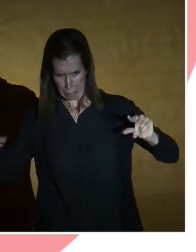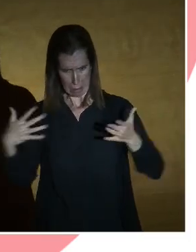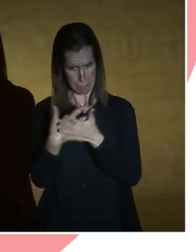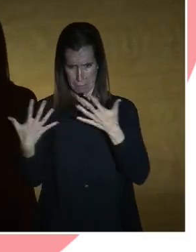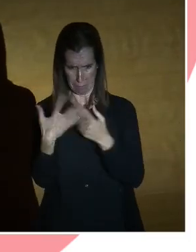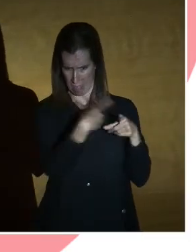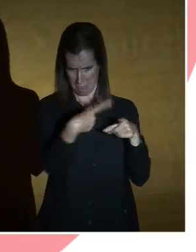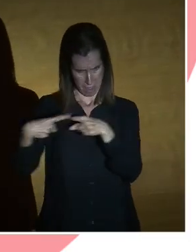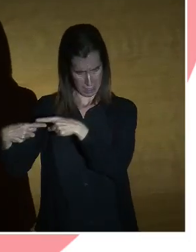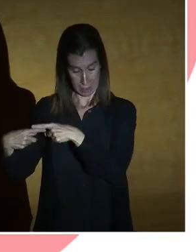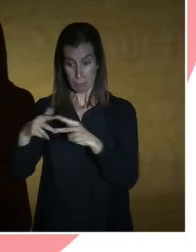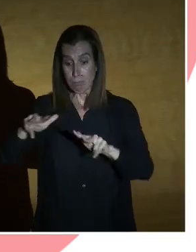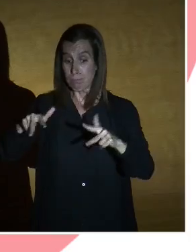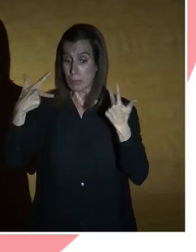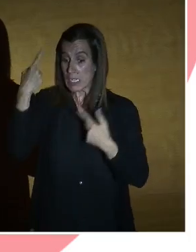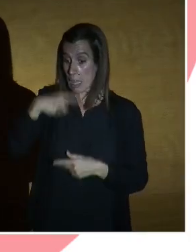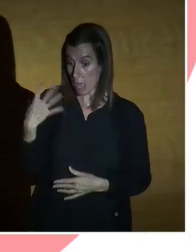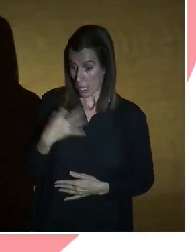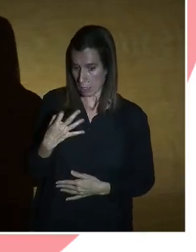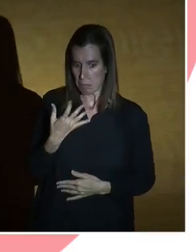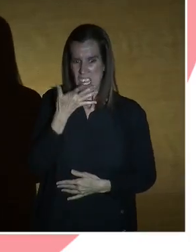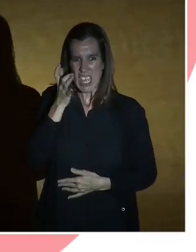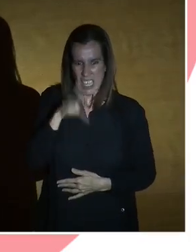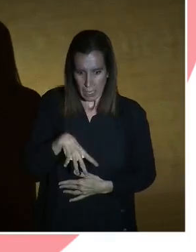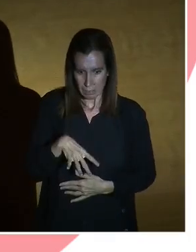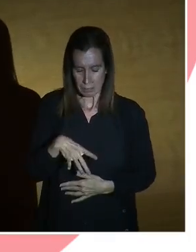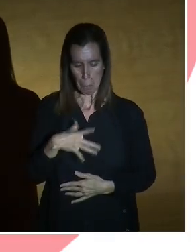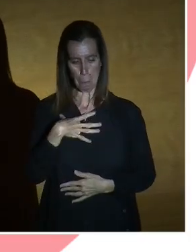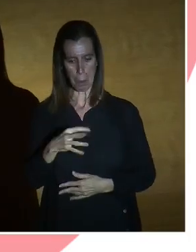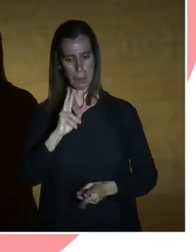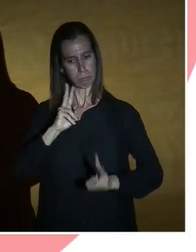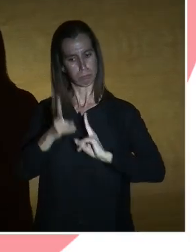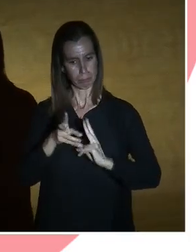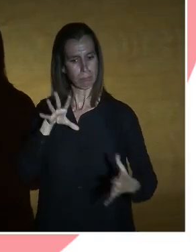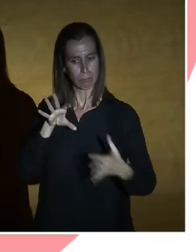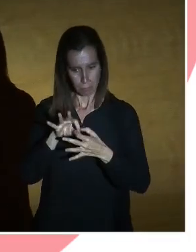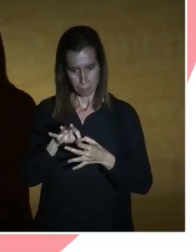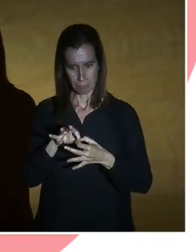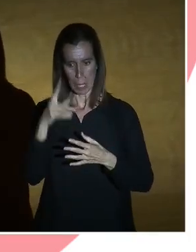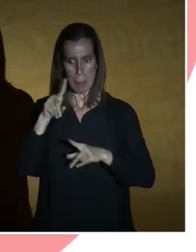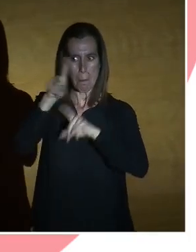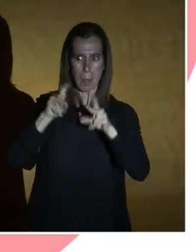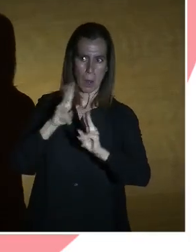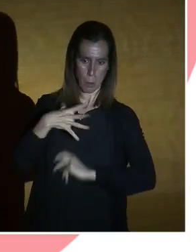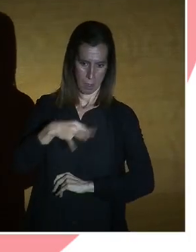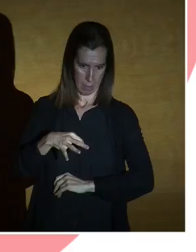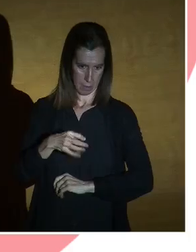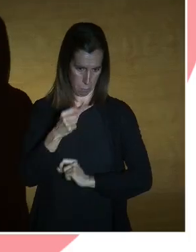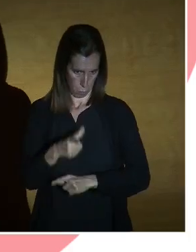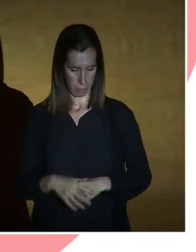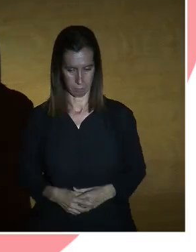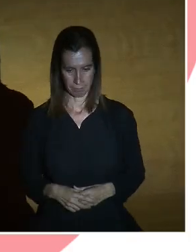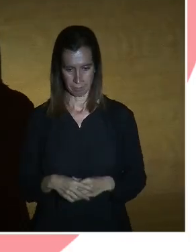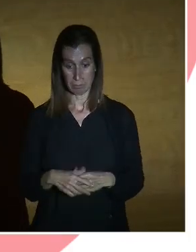especies. Y así nos va a permitir saber quiénes son y poder responder a esa pregunta. Y una